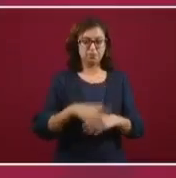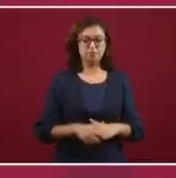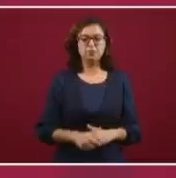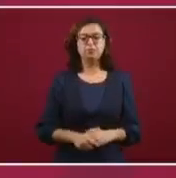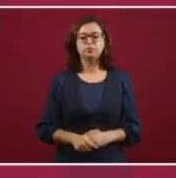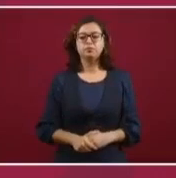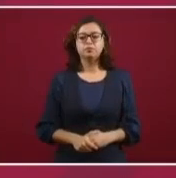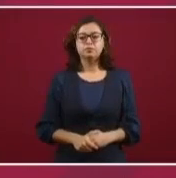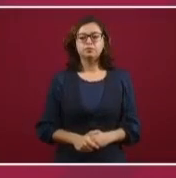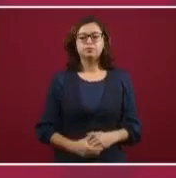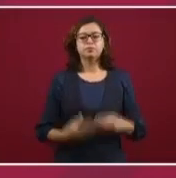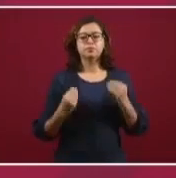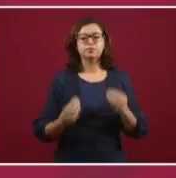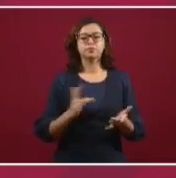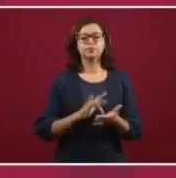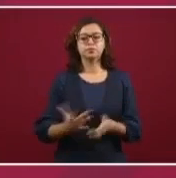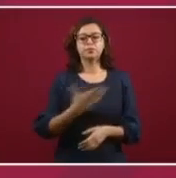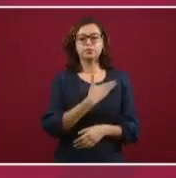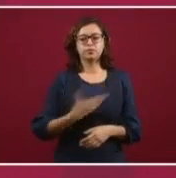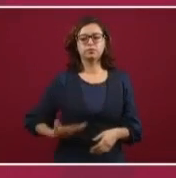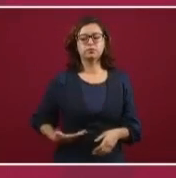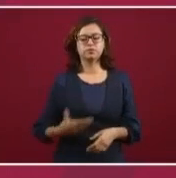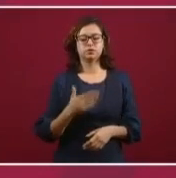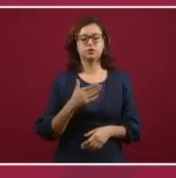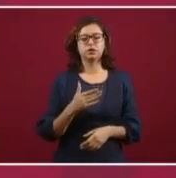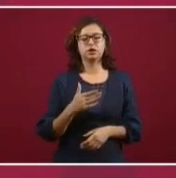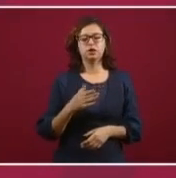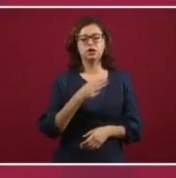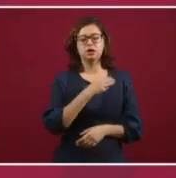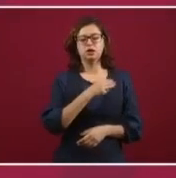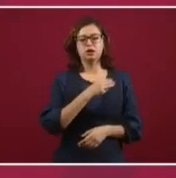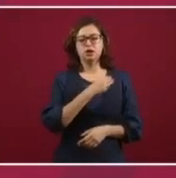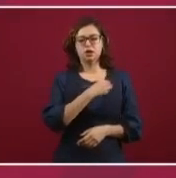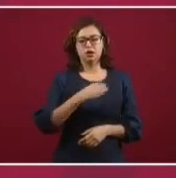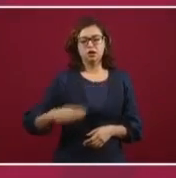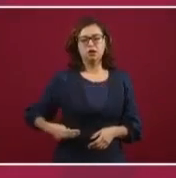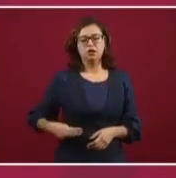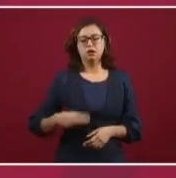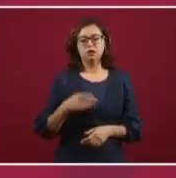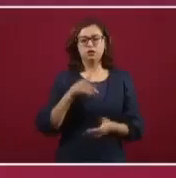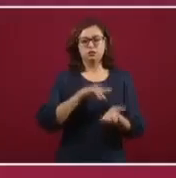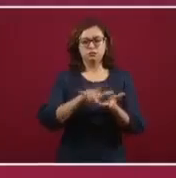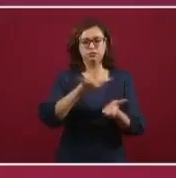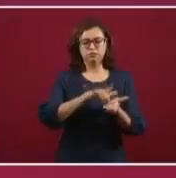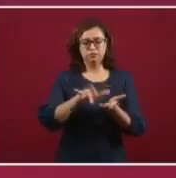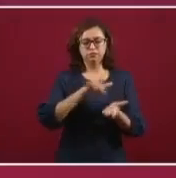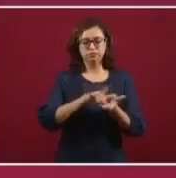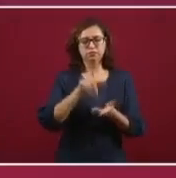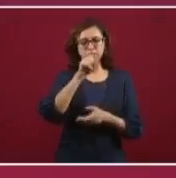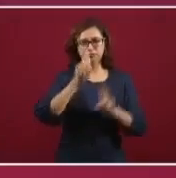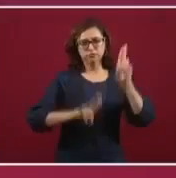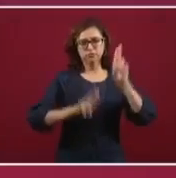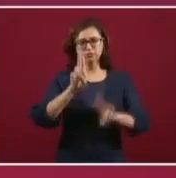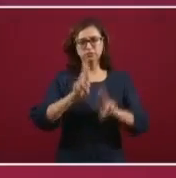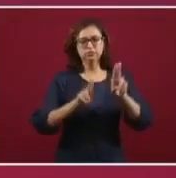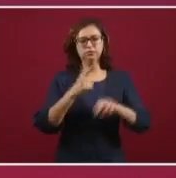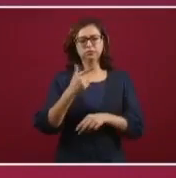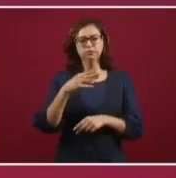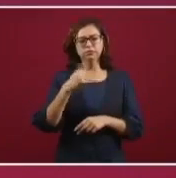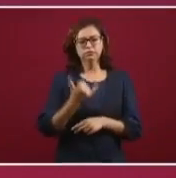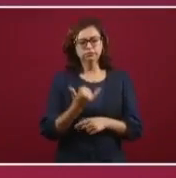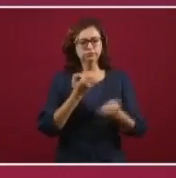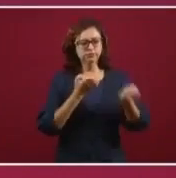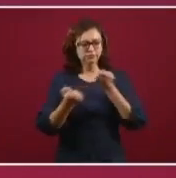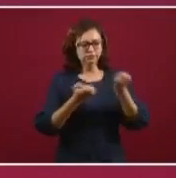la presidenta municipal, a Patti Durán, por su apoyo, que se atienda lo del gimnasio, que